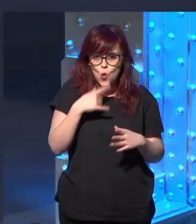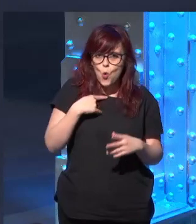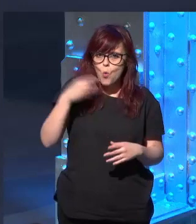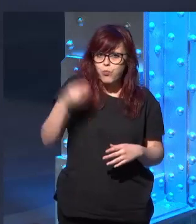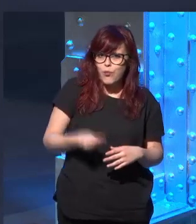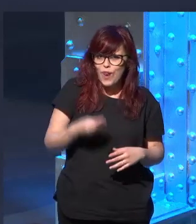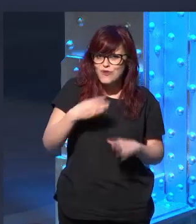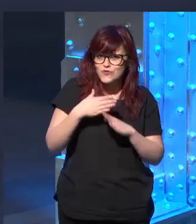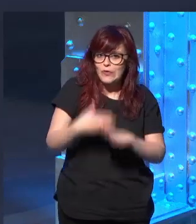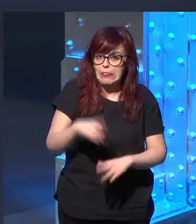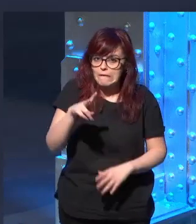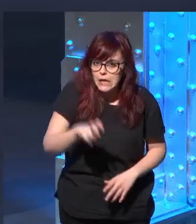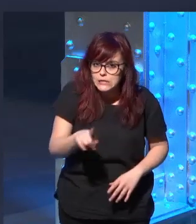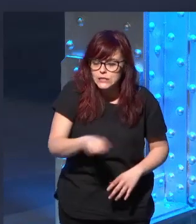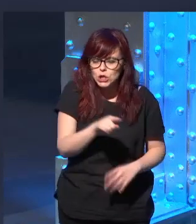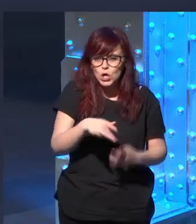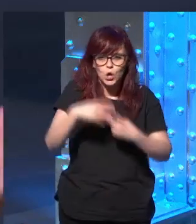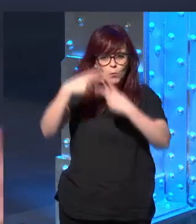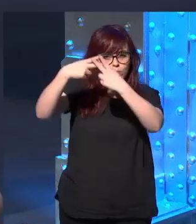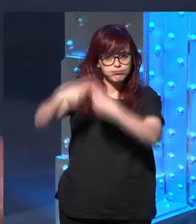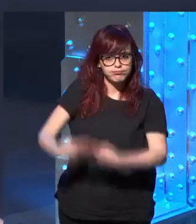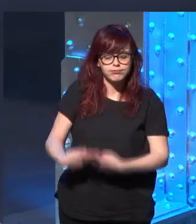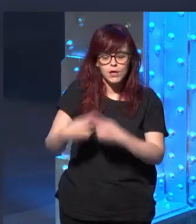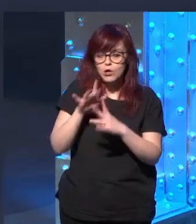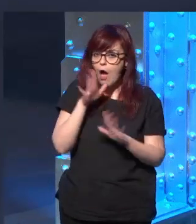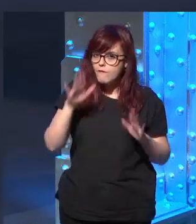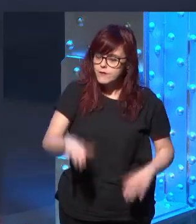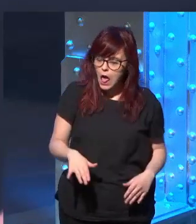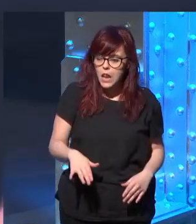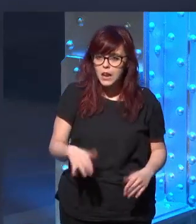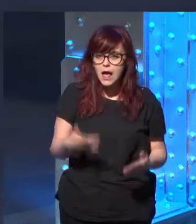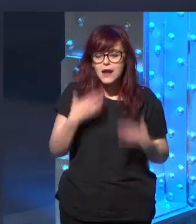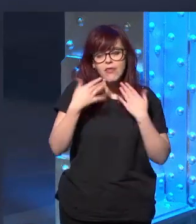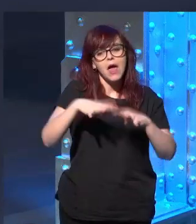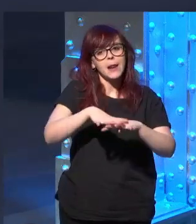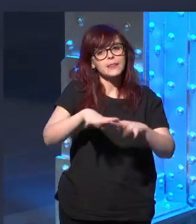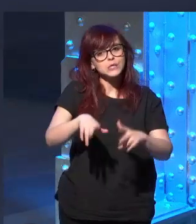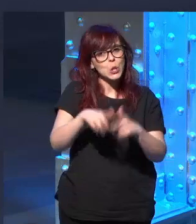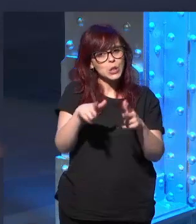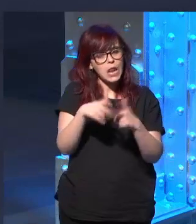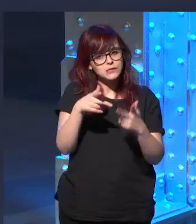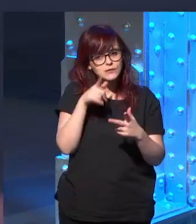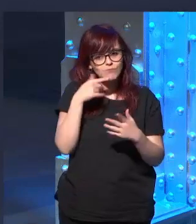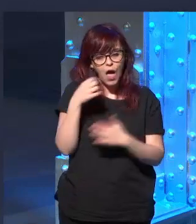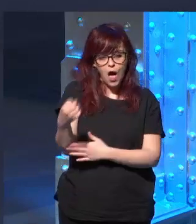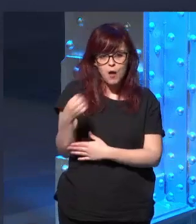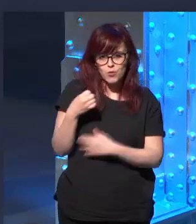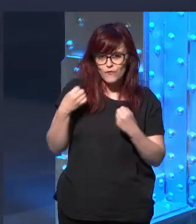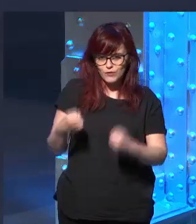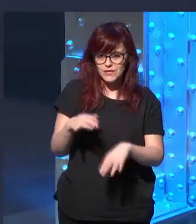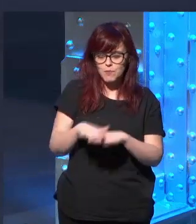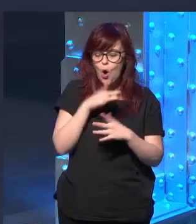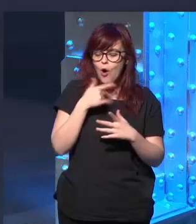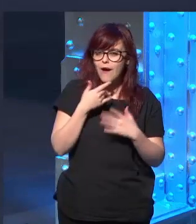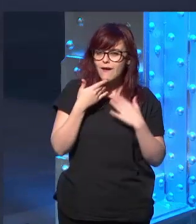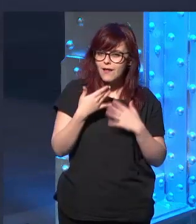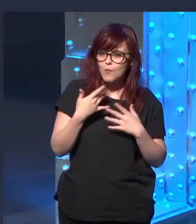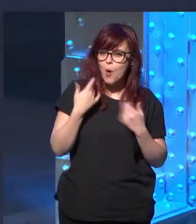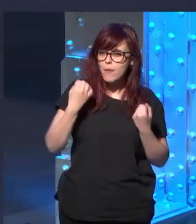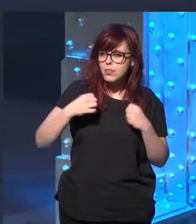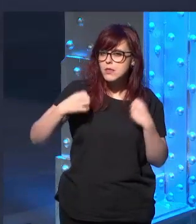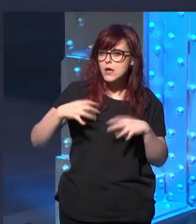suficientemente buena, el miedo, y a mí me hicieron un gran favor terapéutico las redes sociales porque me desengrasaron, ¿no? Y sí